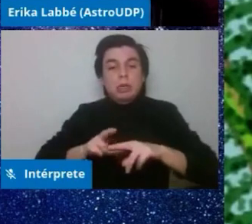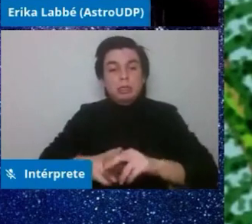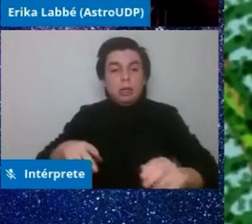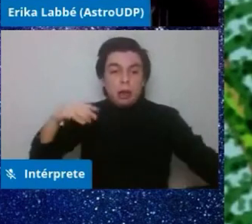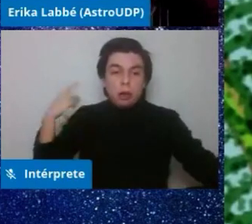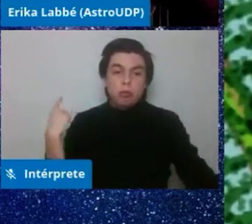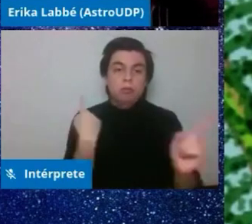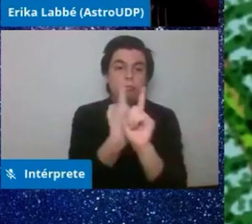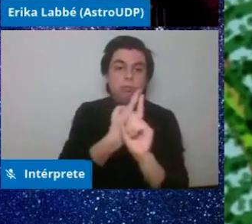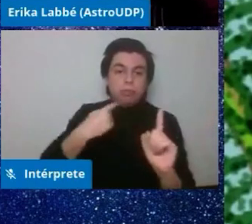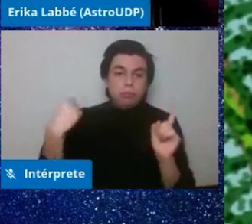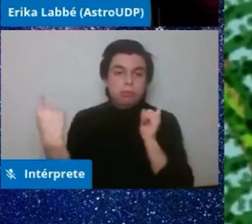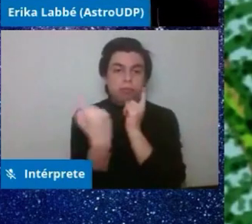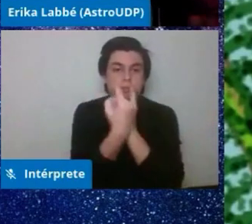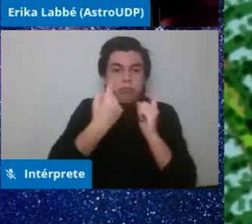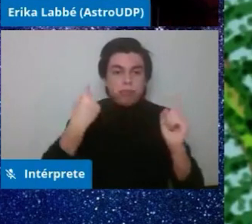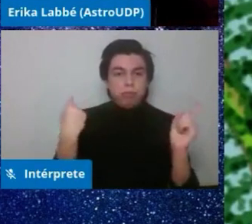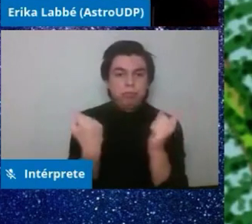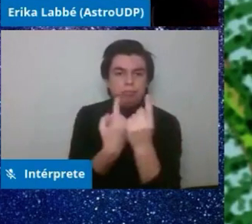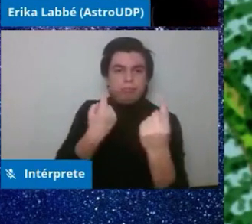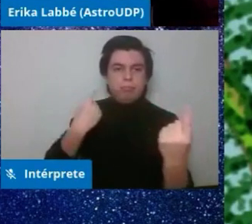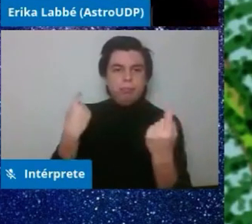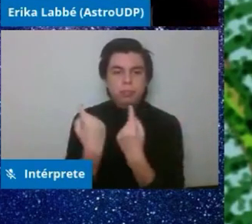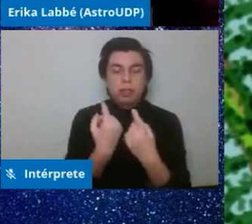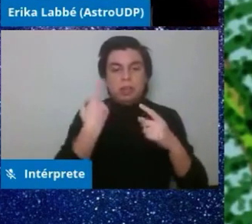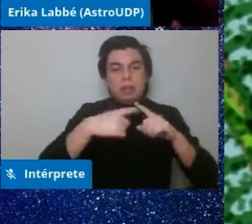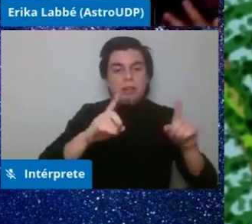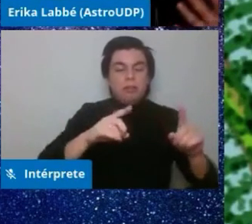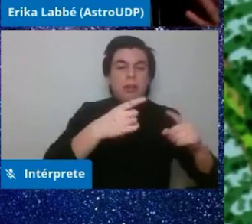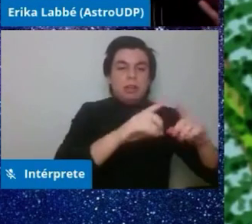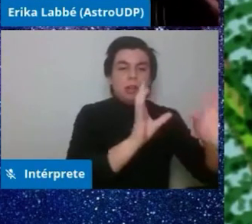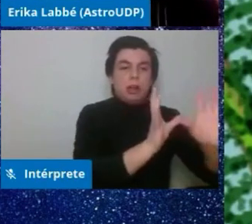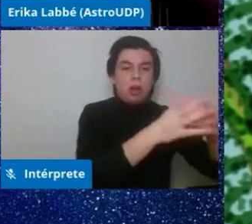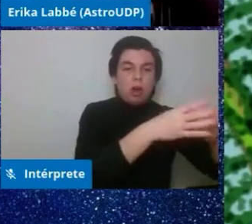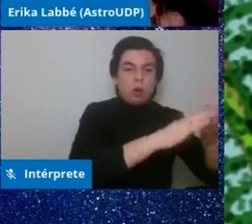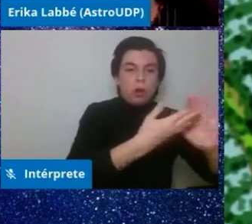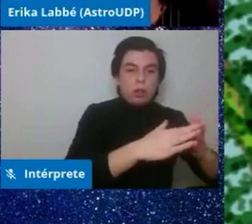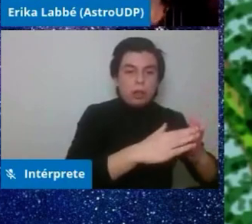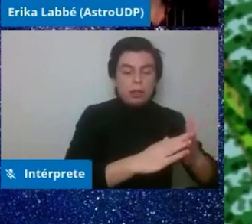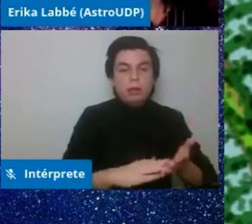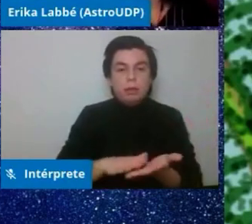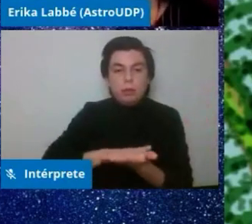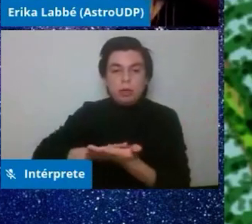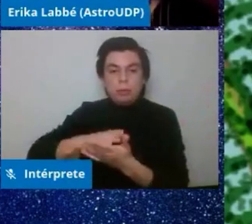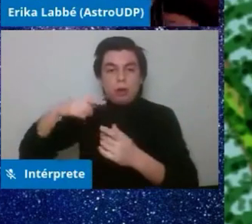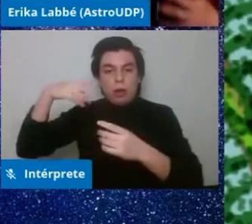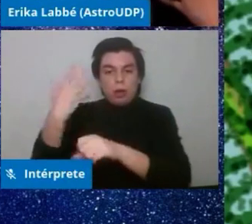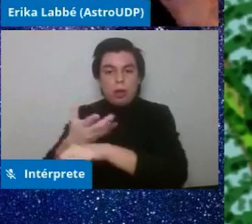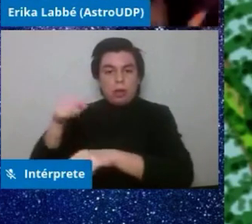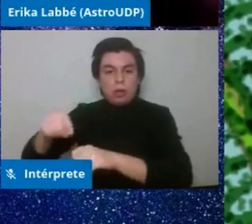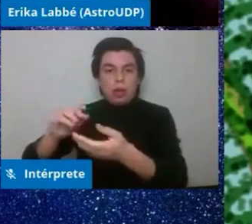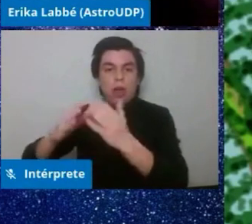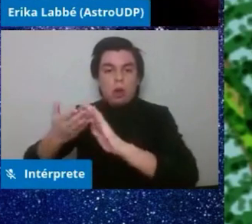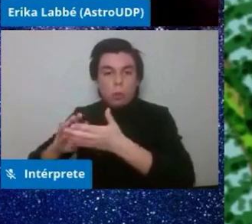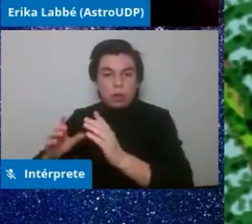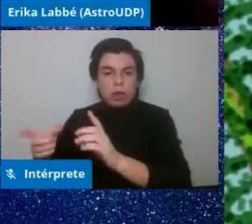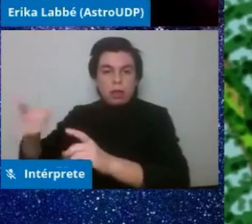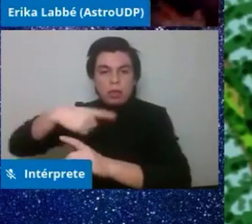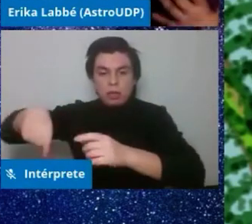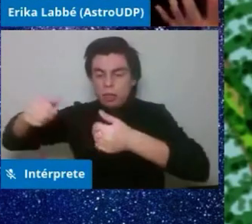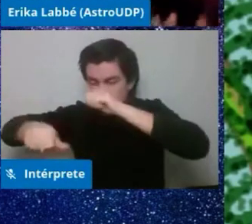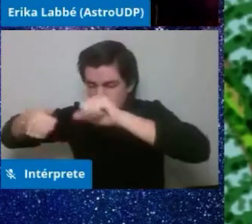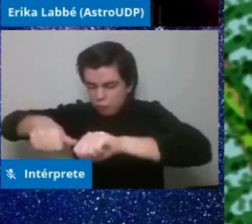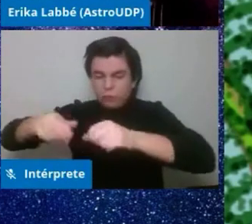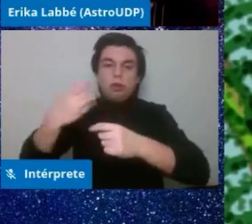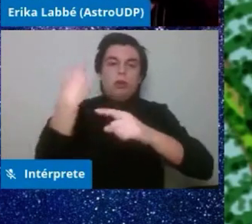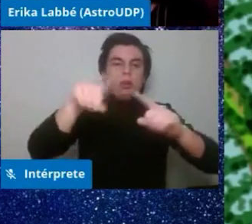instancias de conversación entre las distintas comunidades. Porque por un lado están las comunidades de científicos, por otro lado están los educadores, por